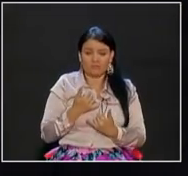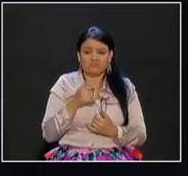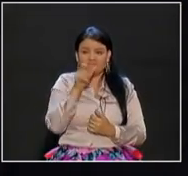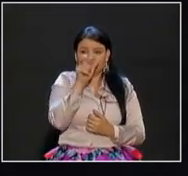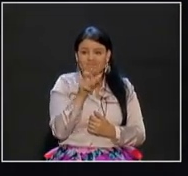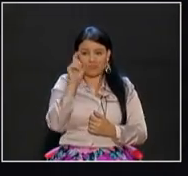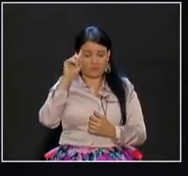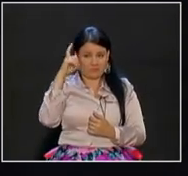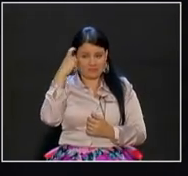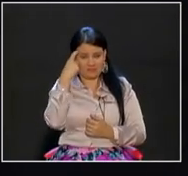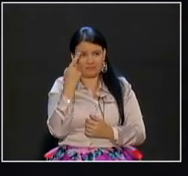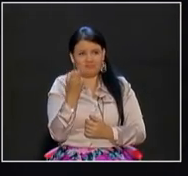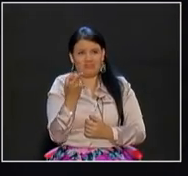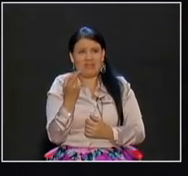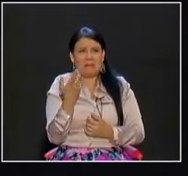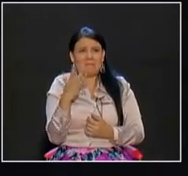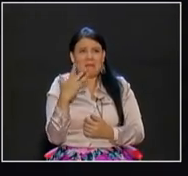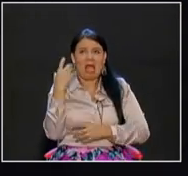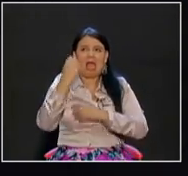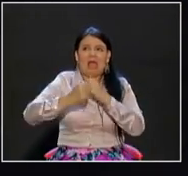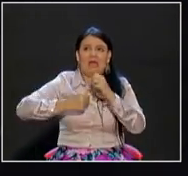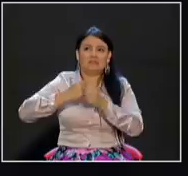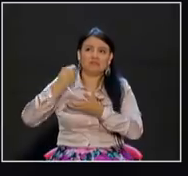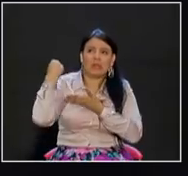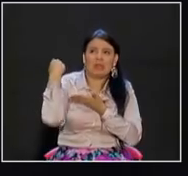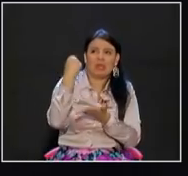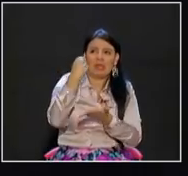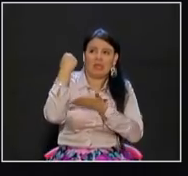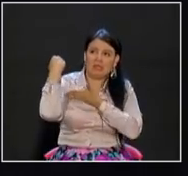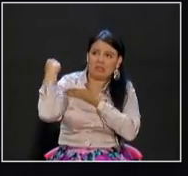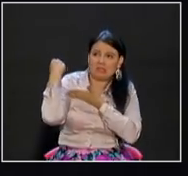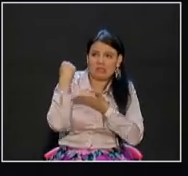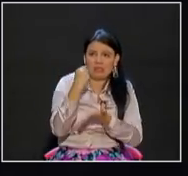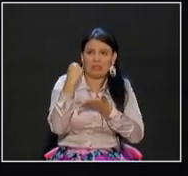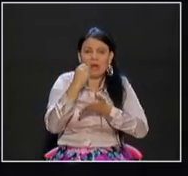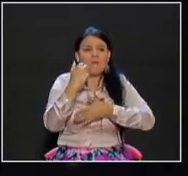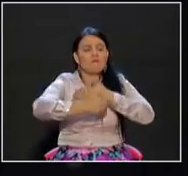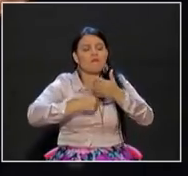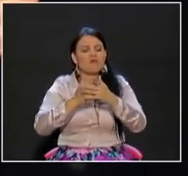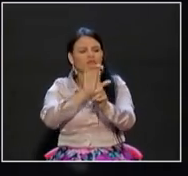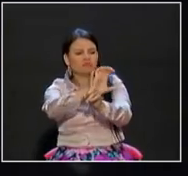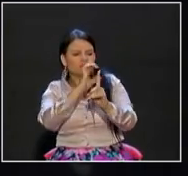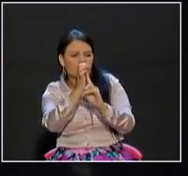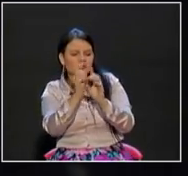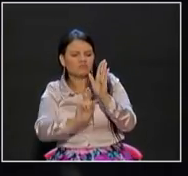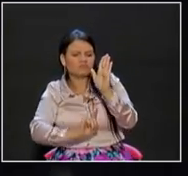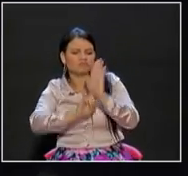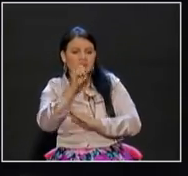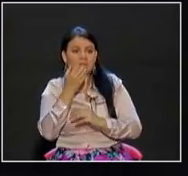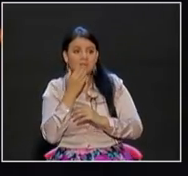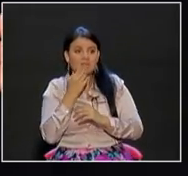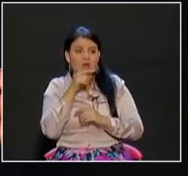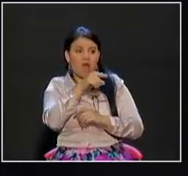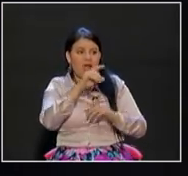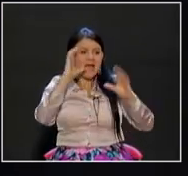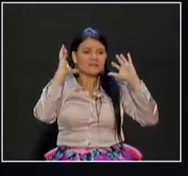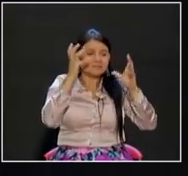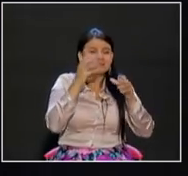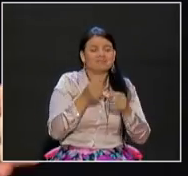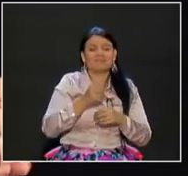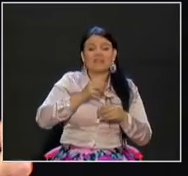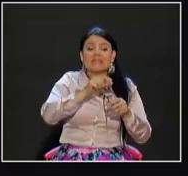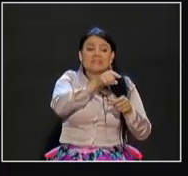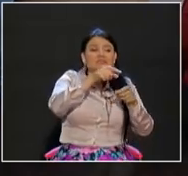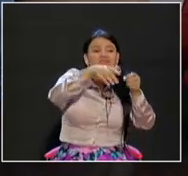de pesos año tras año en la recuperación de la infraestructura de la cultura del departamento de datos tan importantes como el de jardín como el de jericó